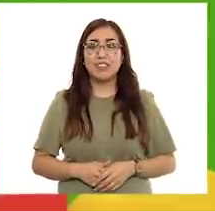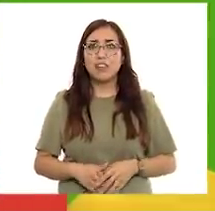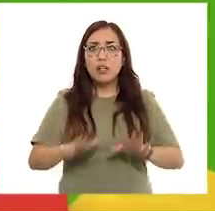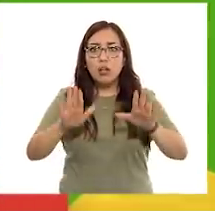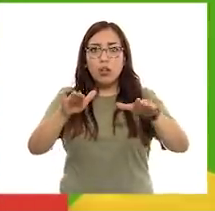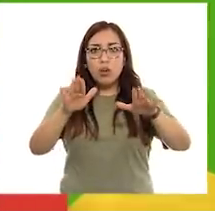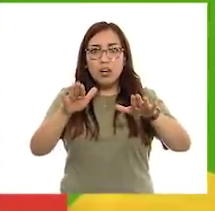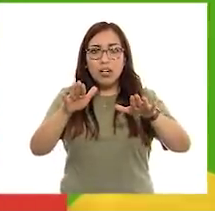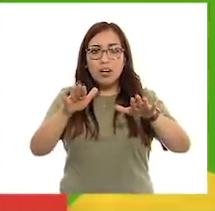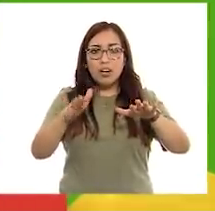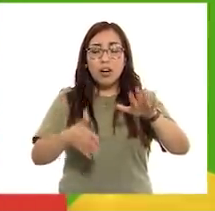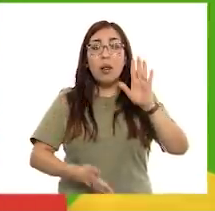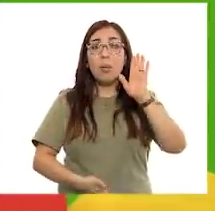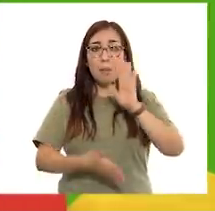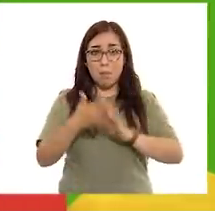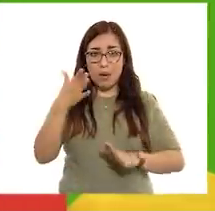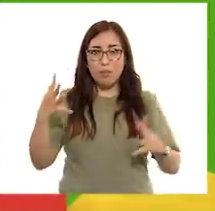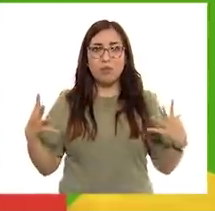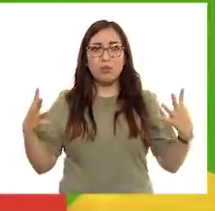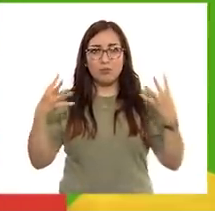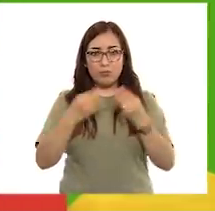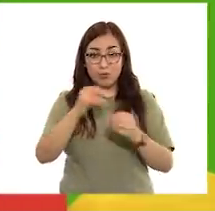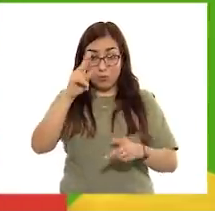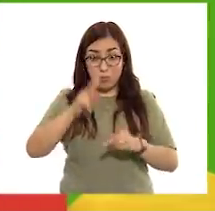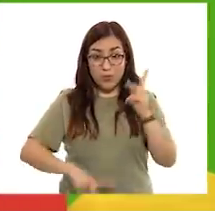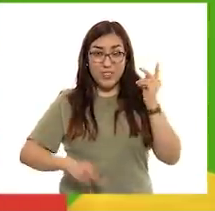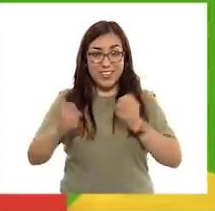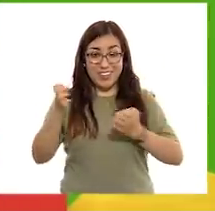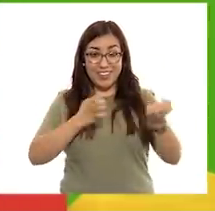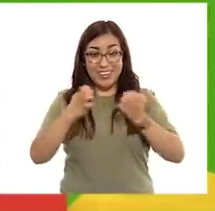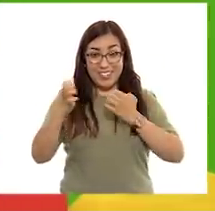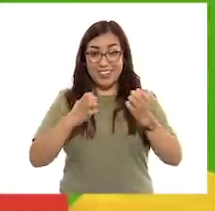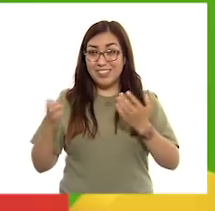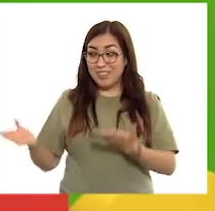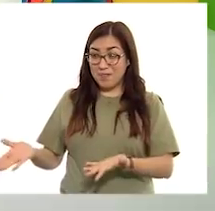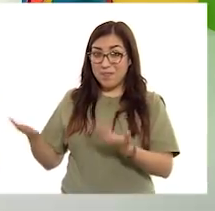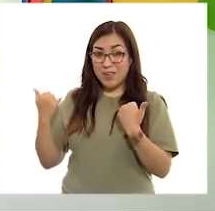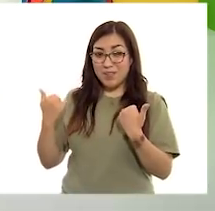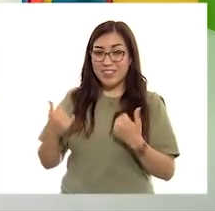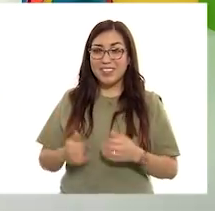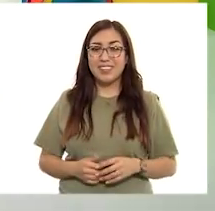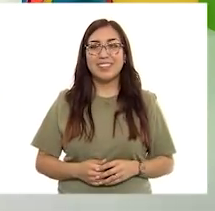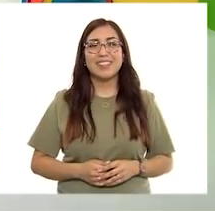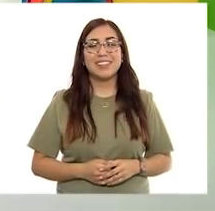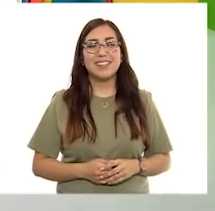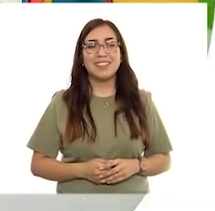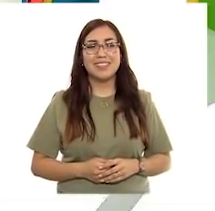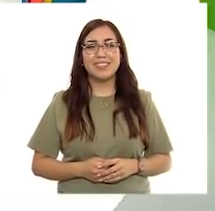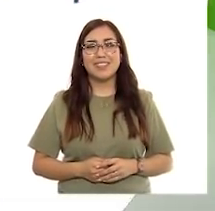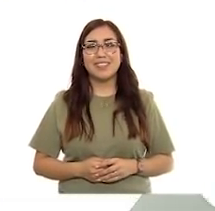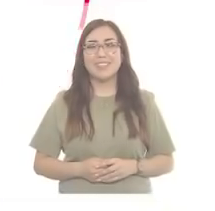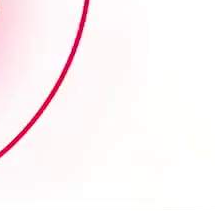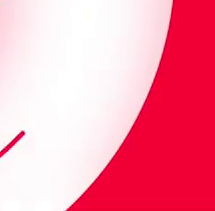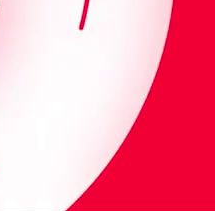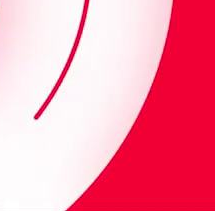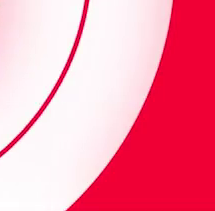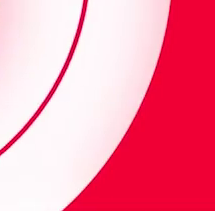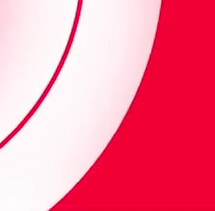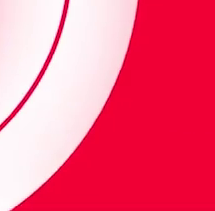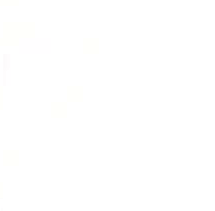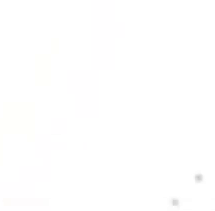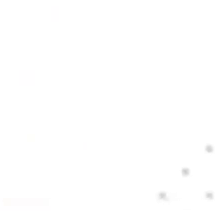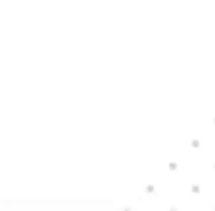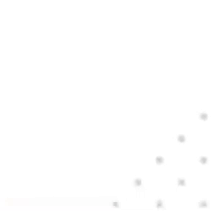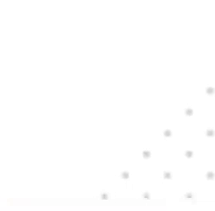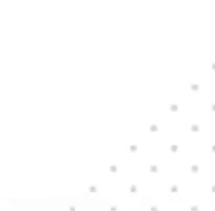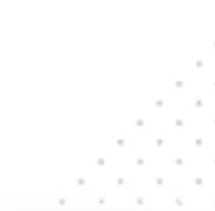Oigan, hagamos juntas y juntos la siguiente pausa activa. ¡Vamos! ¡Venga, Carla! ¡Vamos! ¡Muy bien!